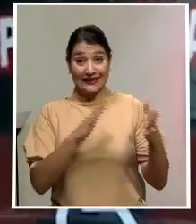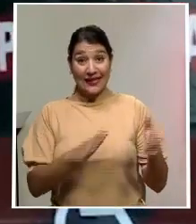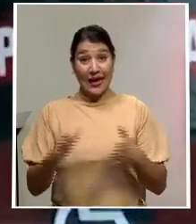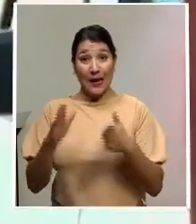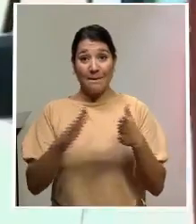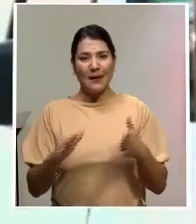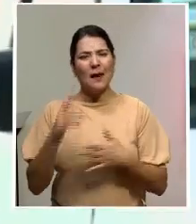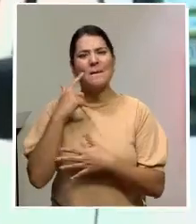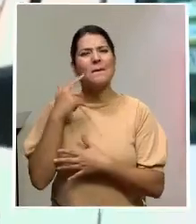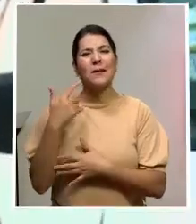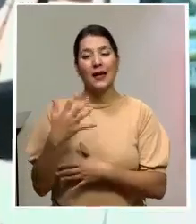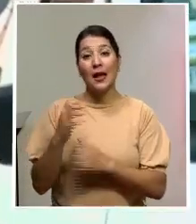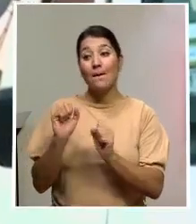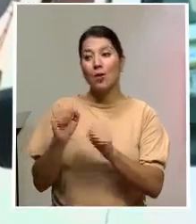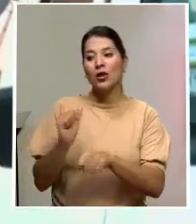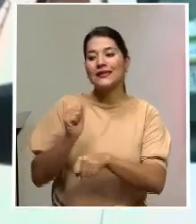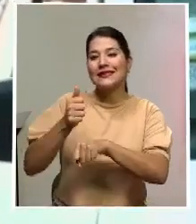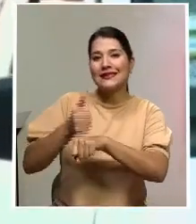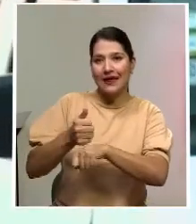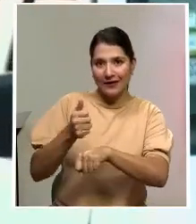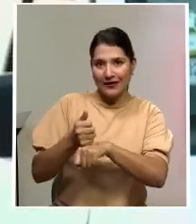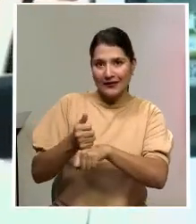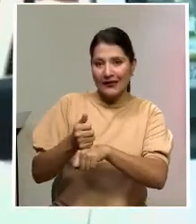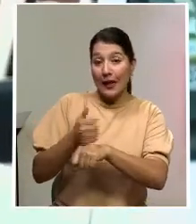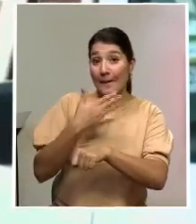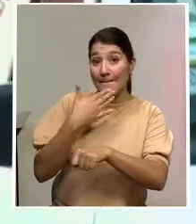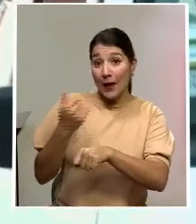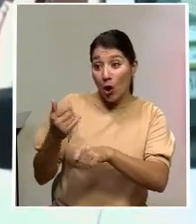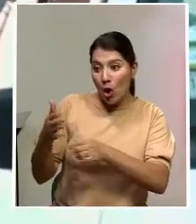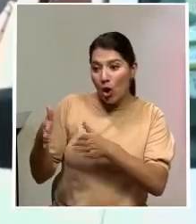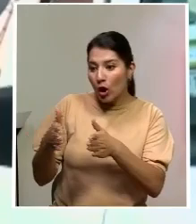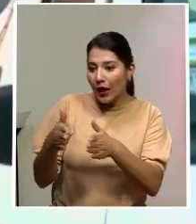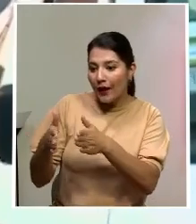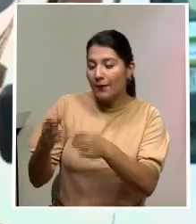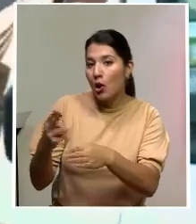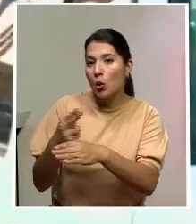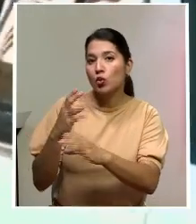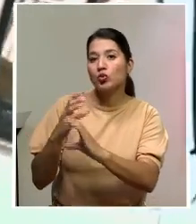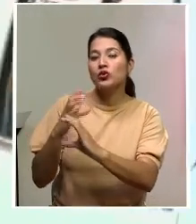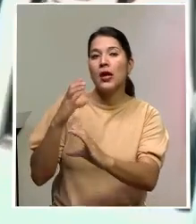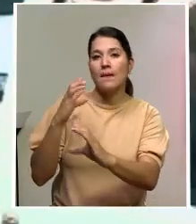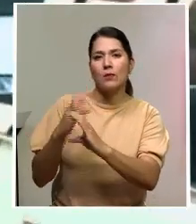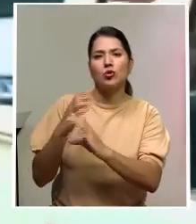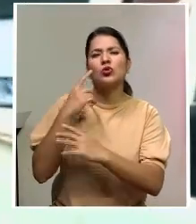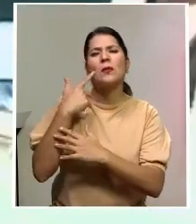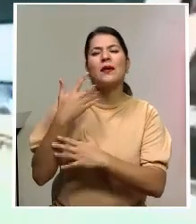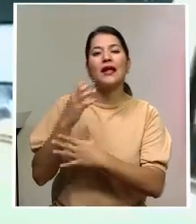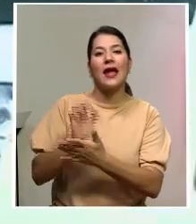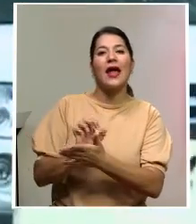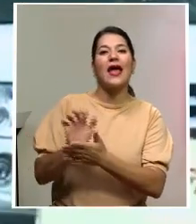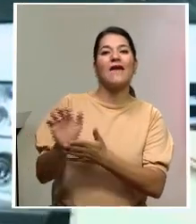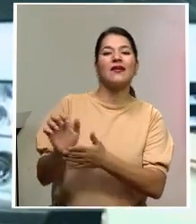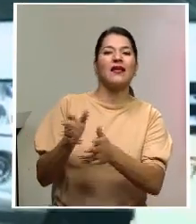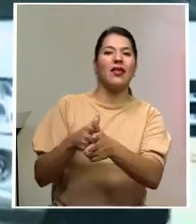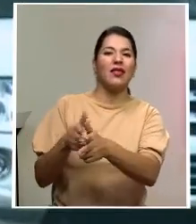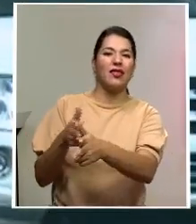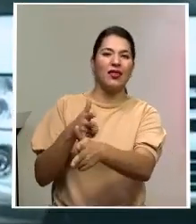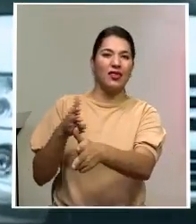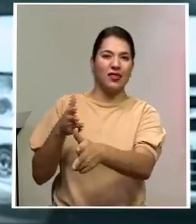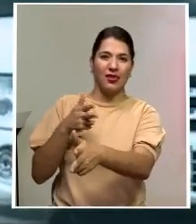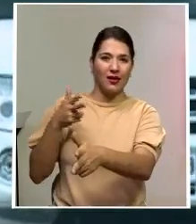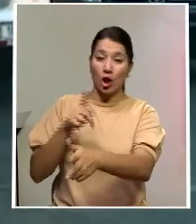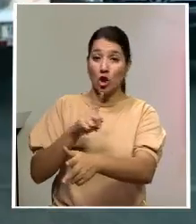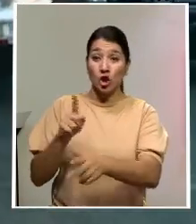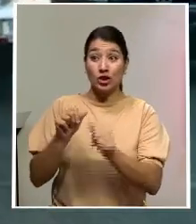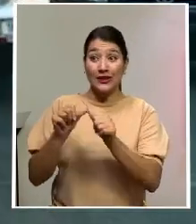del transporte público en la gran área metropolitana, que incluye una serie de reformas para dejar atrás el modelo de rutas de autobuses